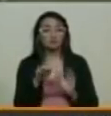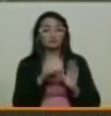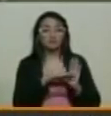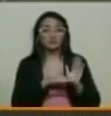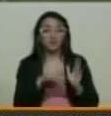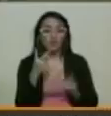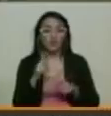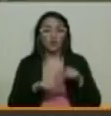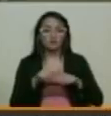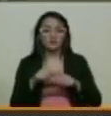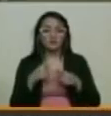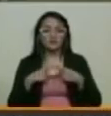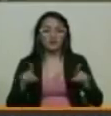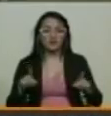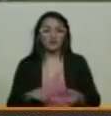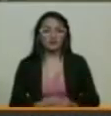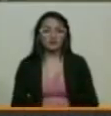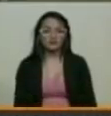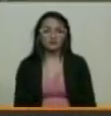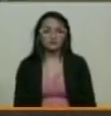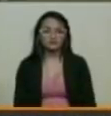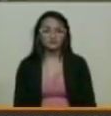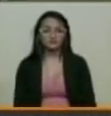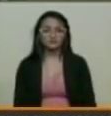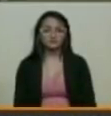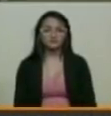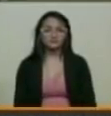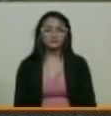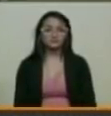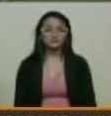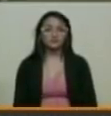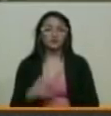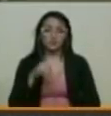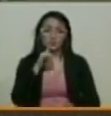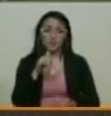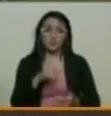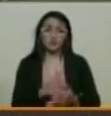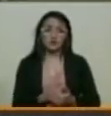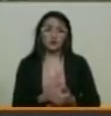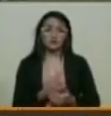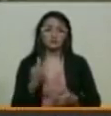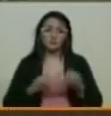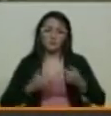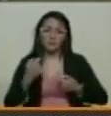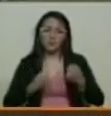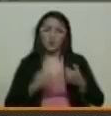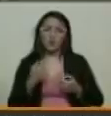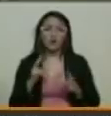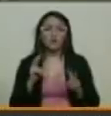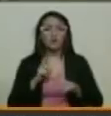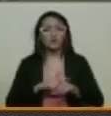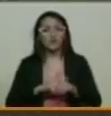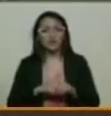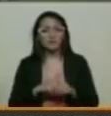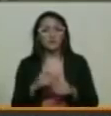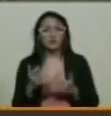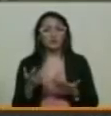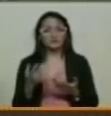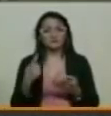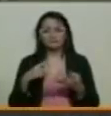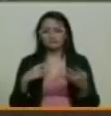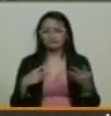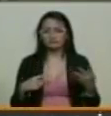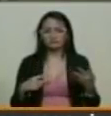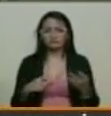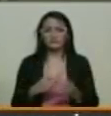cosas distintas. Y en esa nosotros vamos a publicar, pero bueno, son pocas, pues, Un Nuevo Tiempo, Acción Democrática,